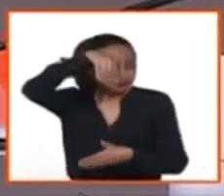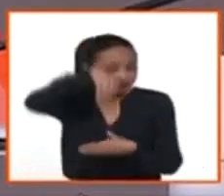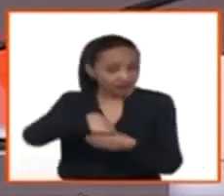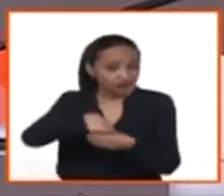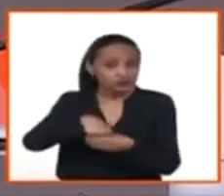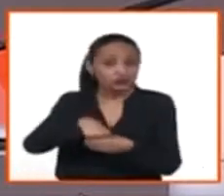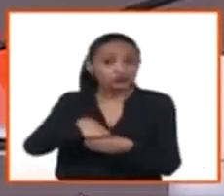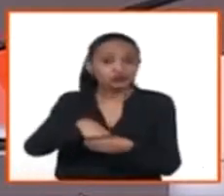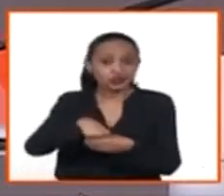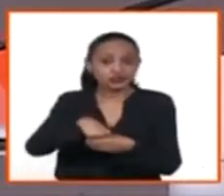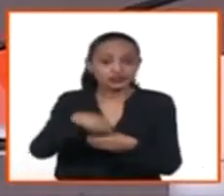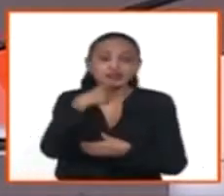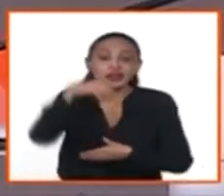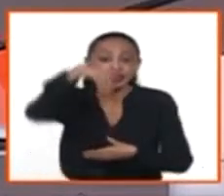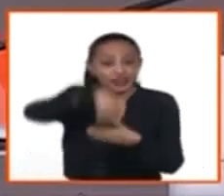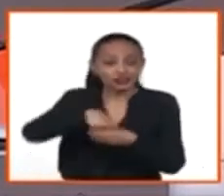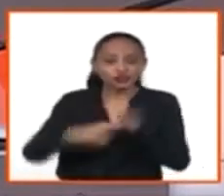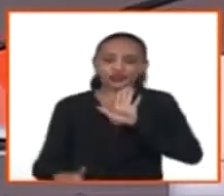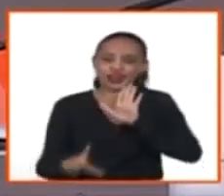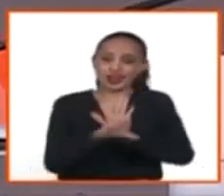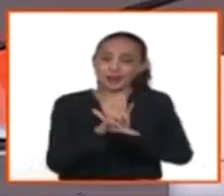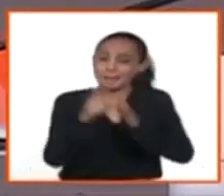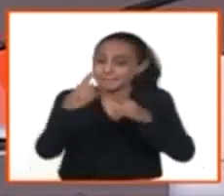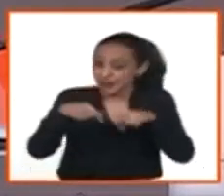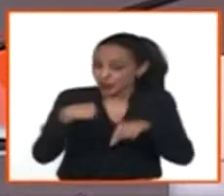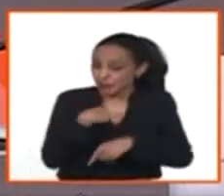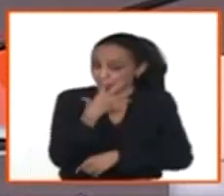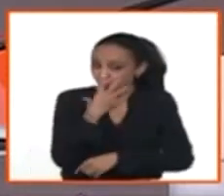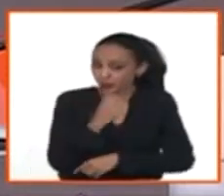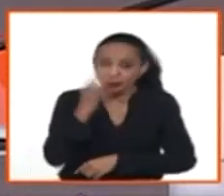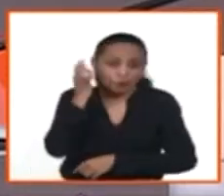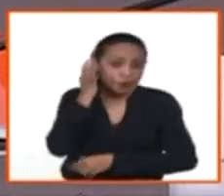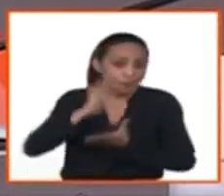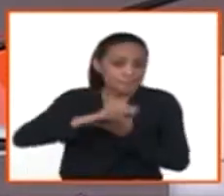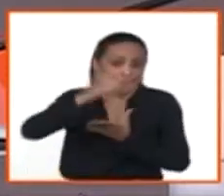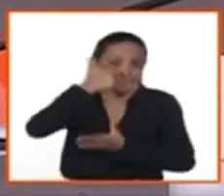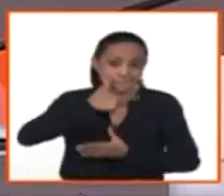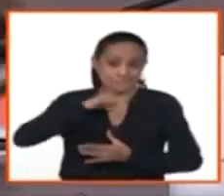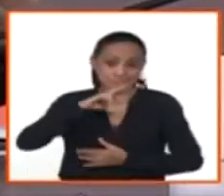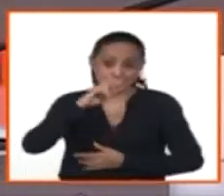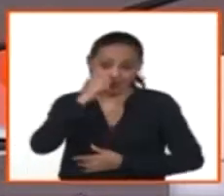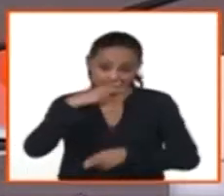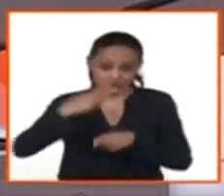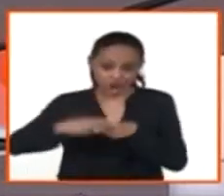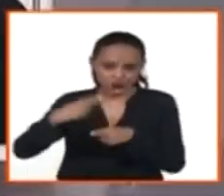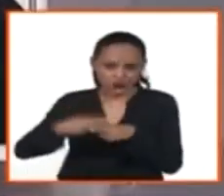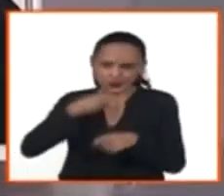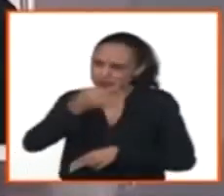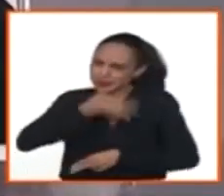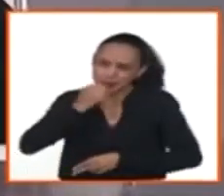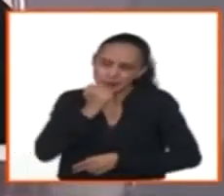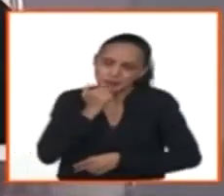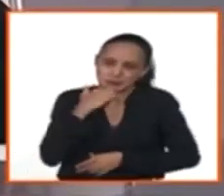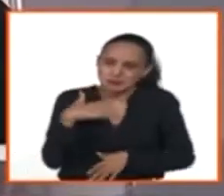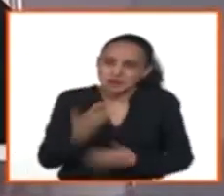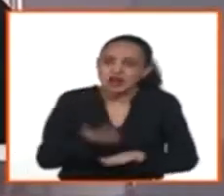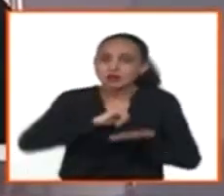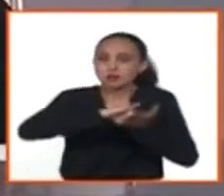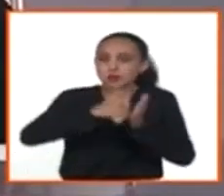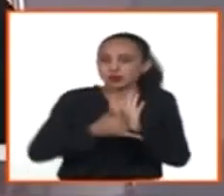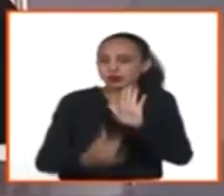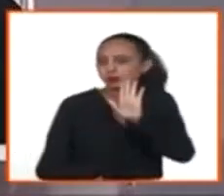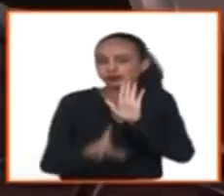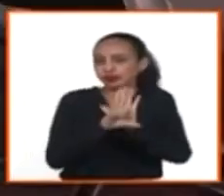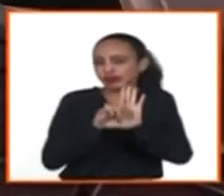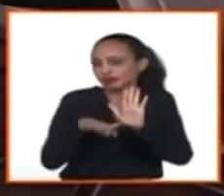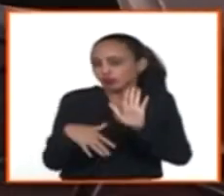que están dentro de la ley. Pero me gustaría que Mayra nos ayudara a dilucidar un poquito más qué cosa trae el proyecto, cuáles